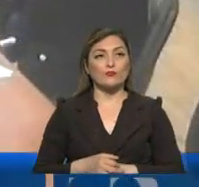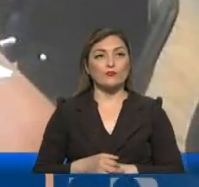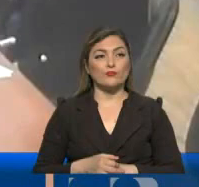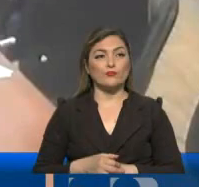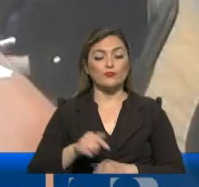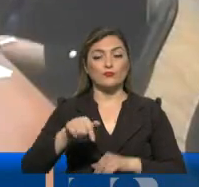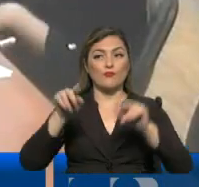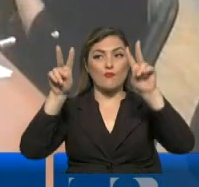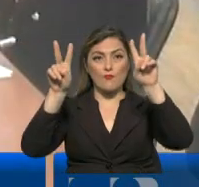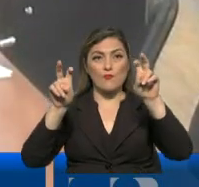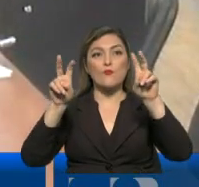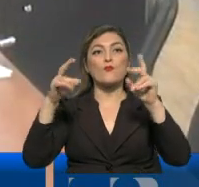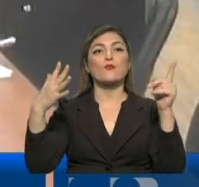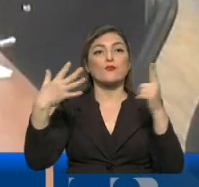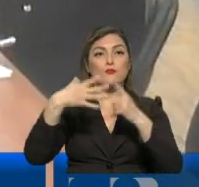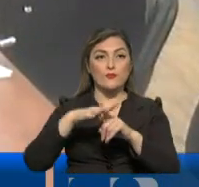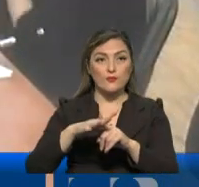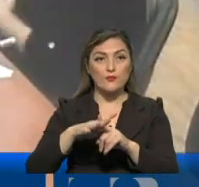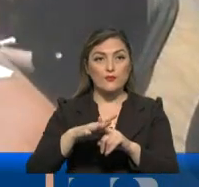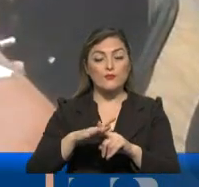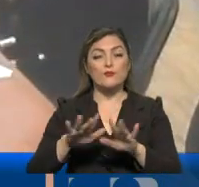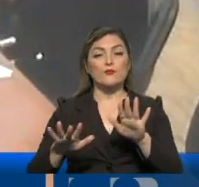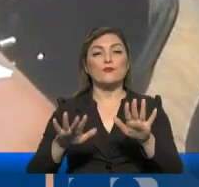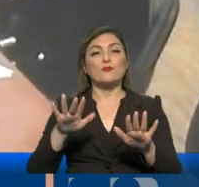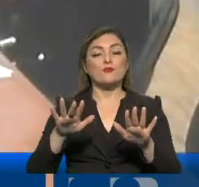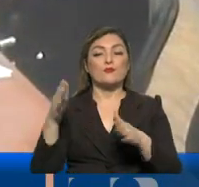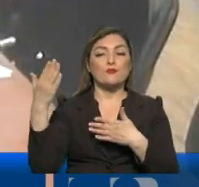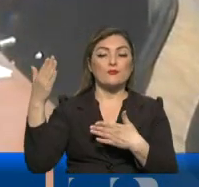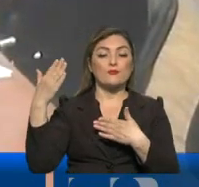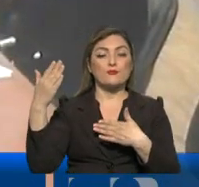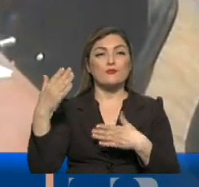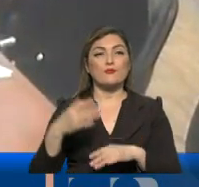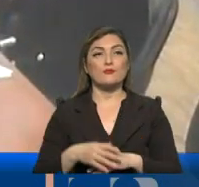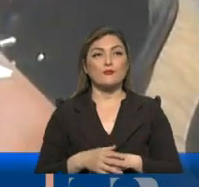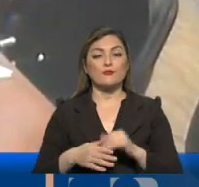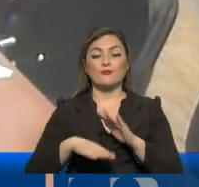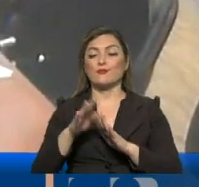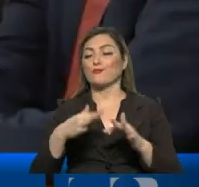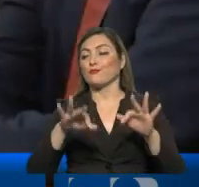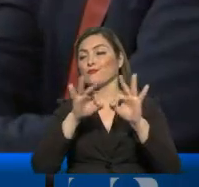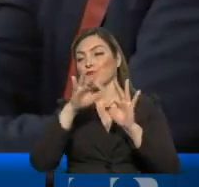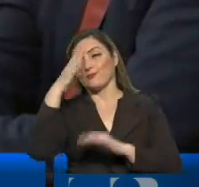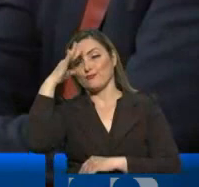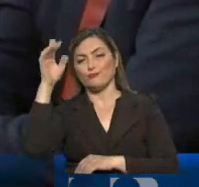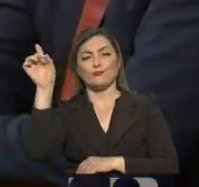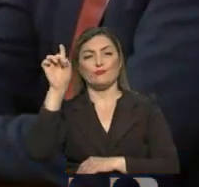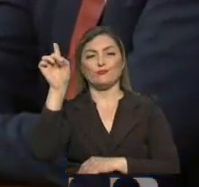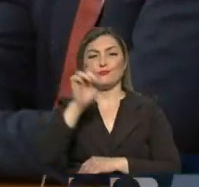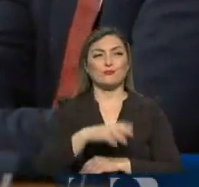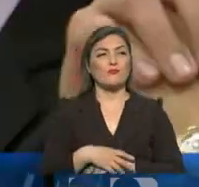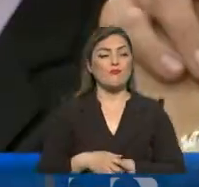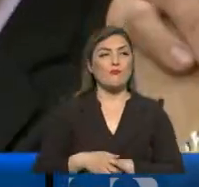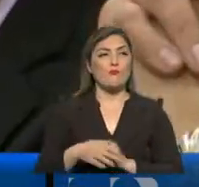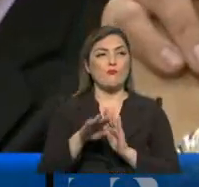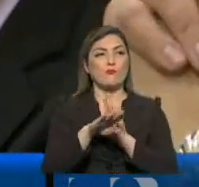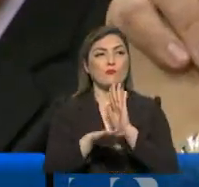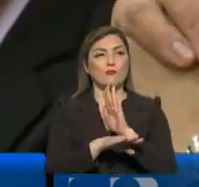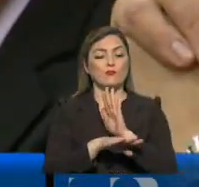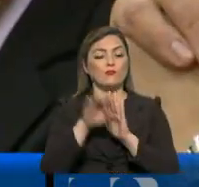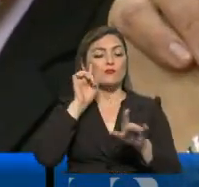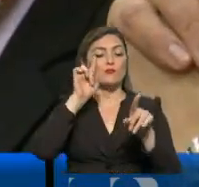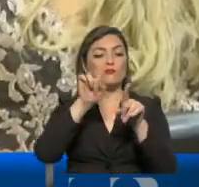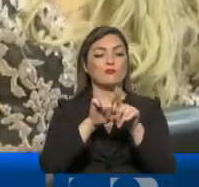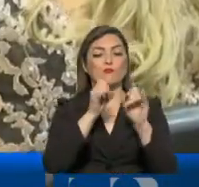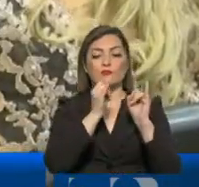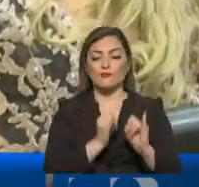tema de situaciones meramente políticas o coyunturales o ideológicas. El listado de los casos se hizo en función de